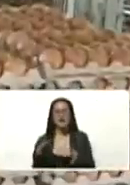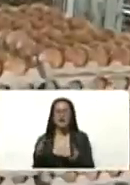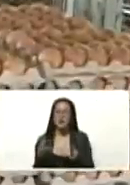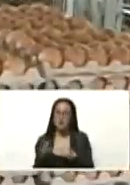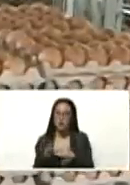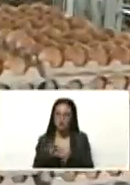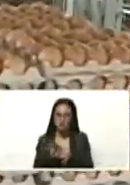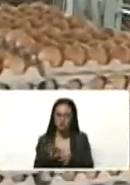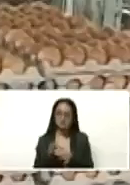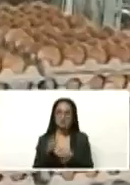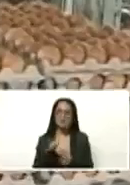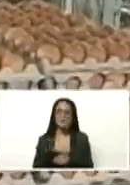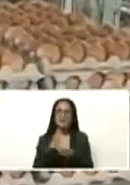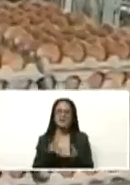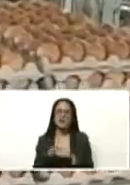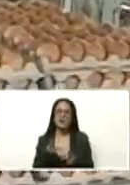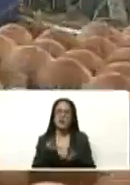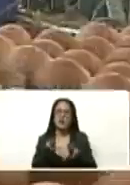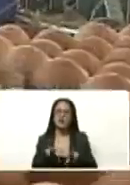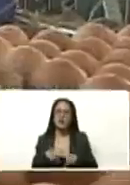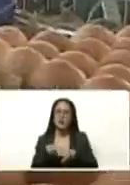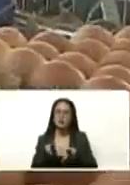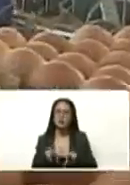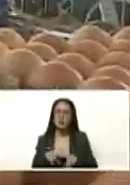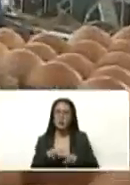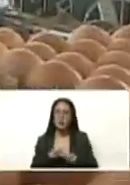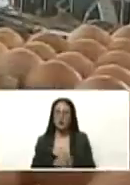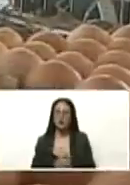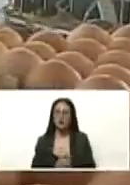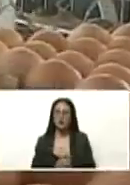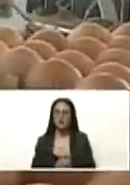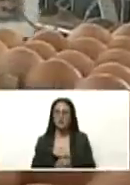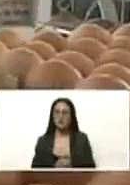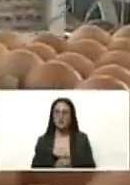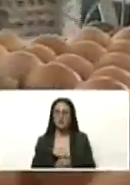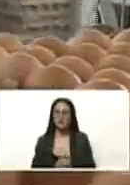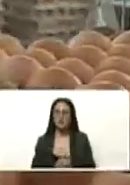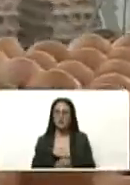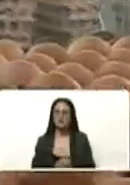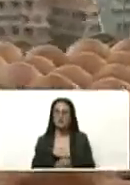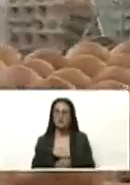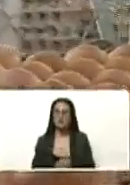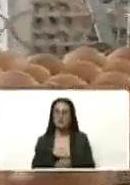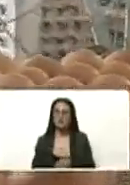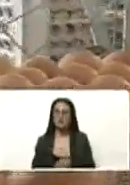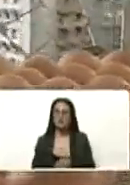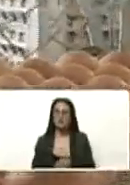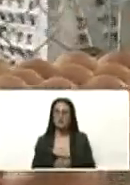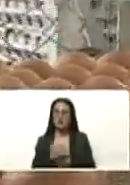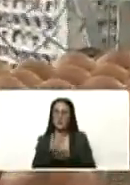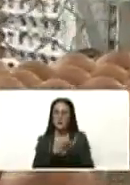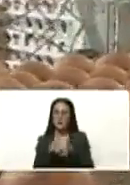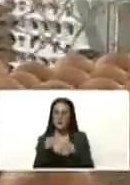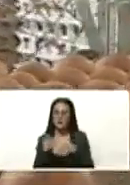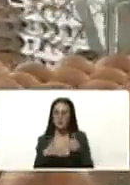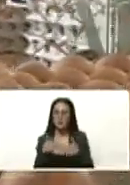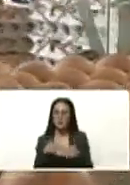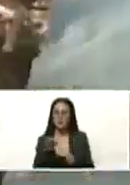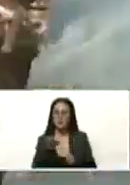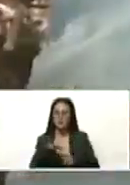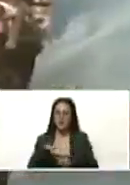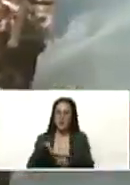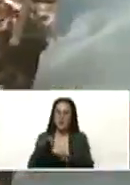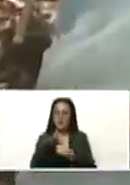Agricultura y Tierra sobre las 50.000 hectáreas de soya que vendría a ser parte de todo el proceso de la siembra